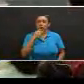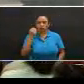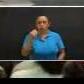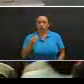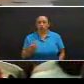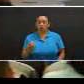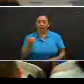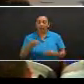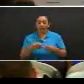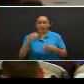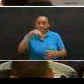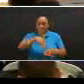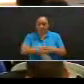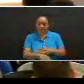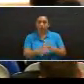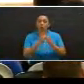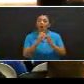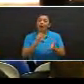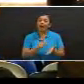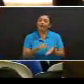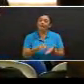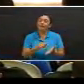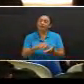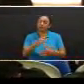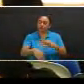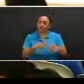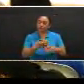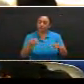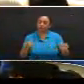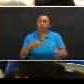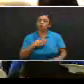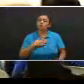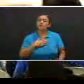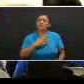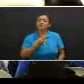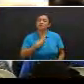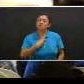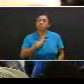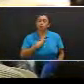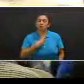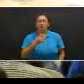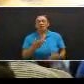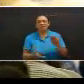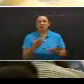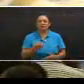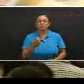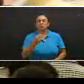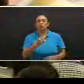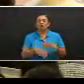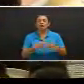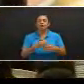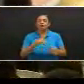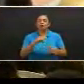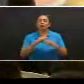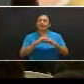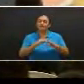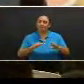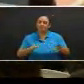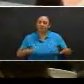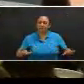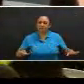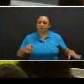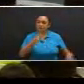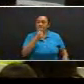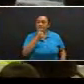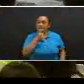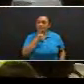mí. Y a veces, muchas veces, no lo encuentra. Tal vez un fruto de paciencia. Y cuando ya estoy